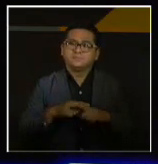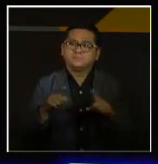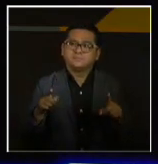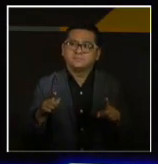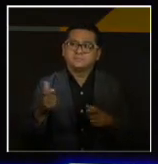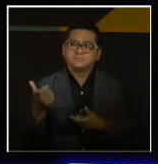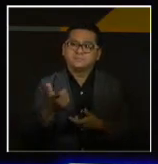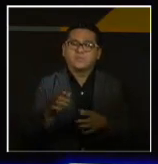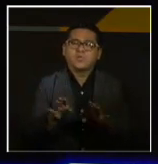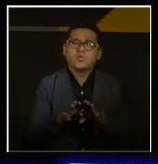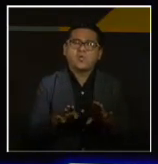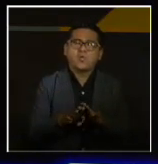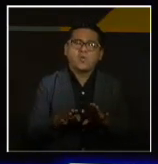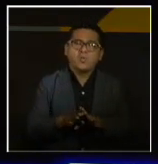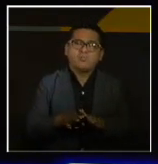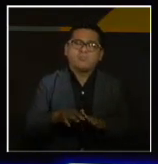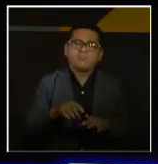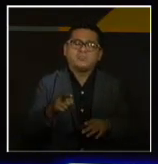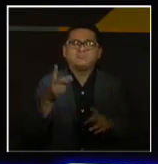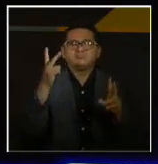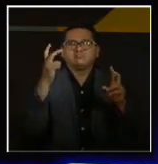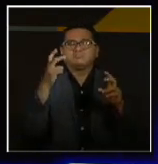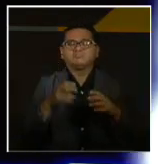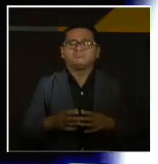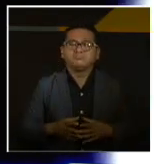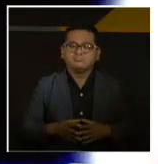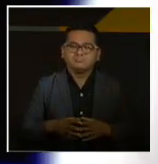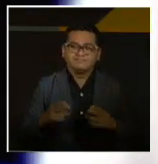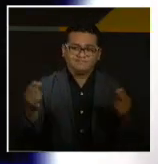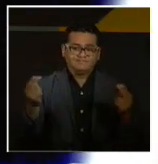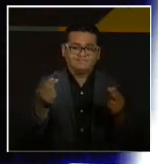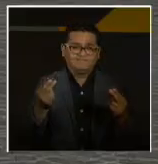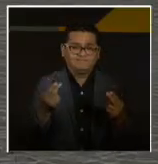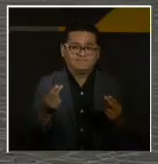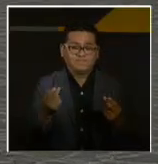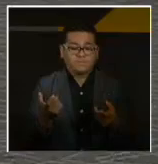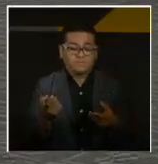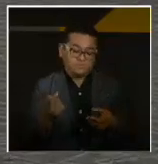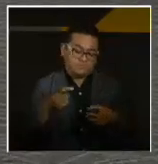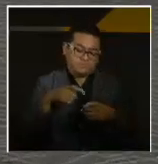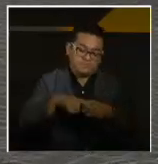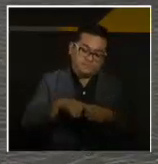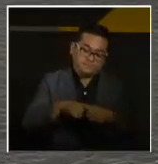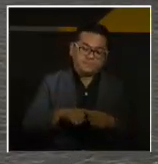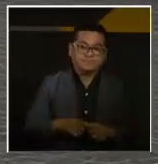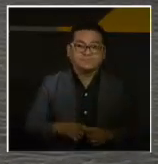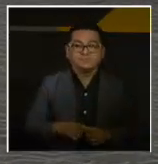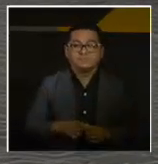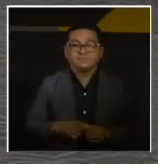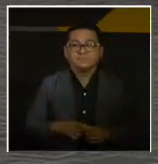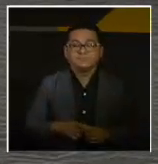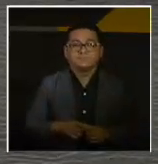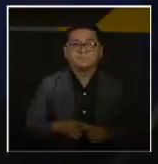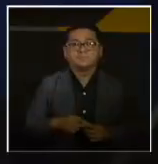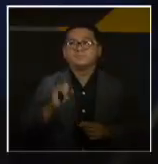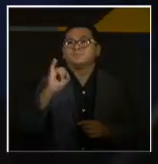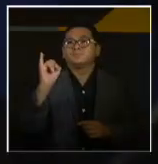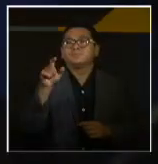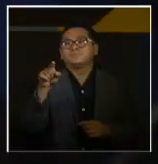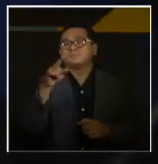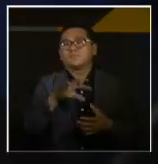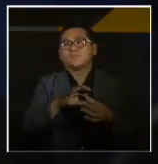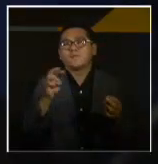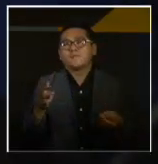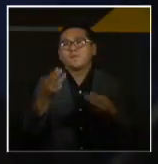inversiones. ¿Cómo sería puntualmente ese tema? Necesitamos integrar en esta unidad de identificación